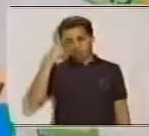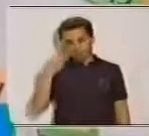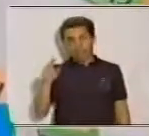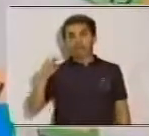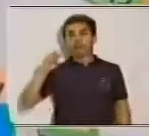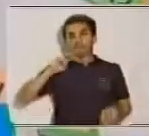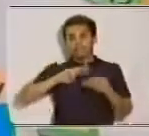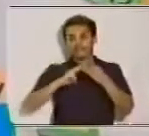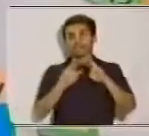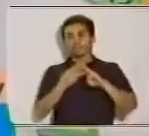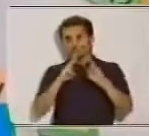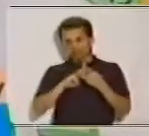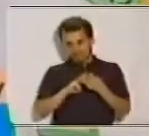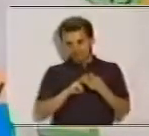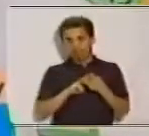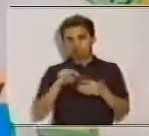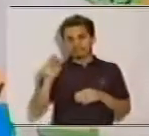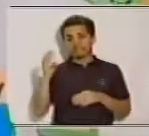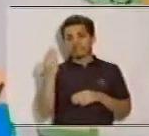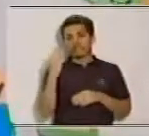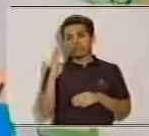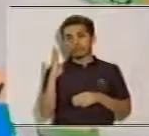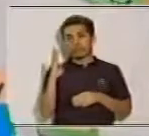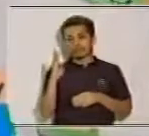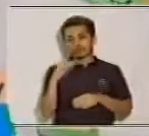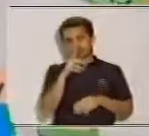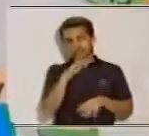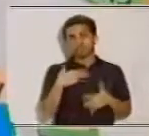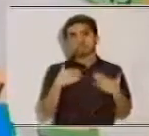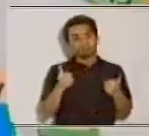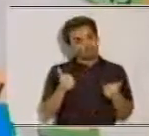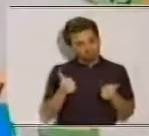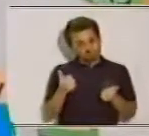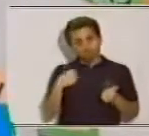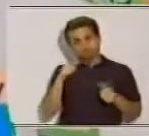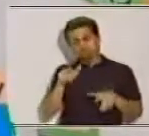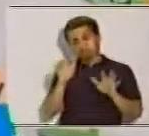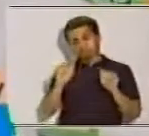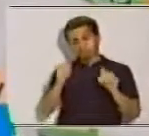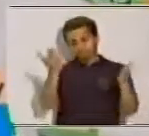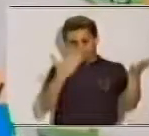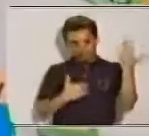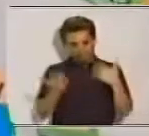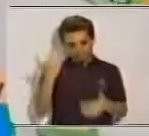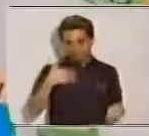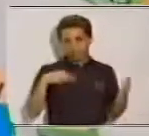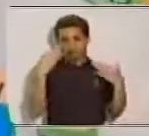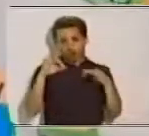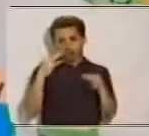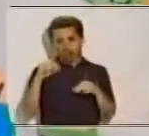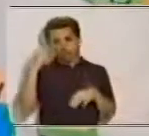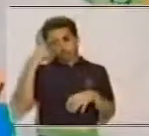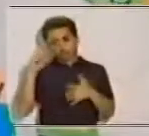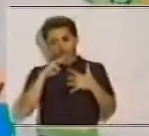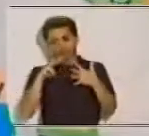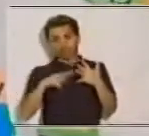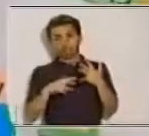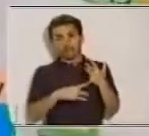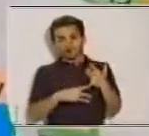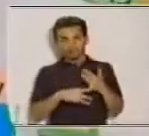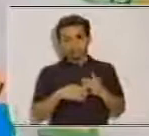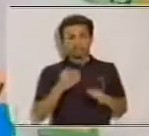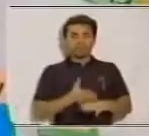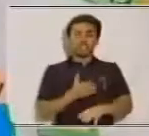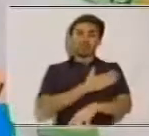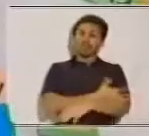de tercero básico. ¿Cómo están? Les invito a que en ese momento consigan todos sus materiales. El día anterior ya habíamos hablado